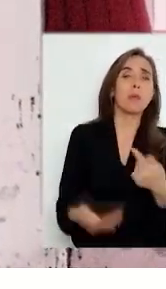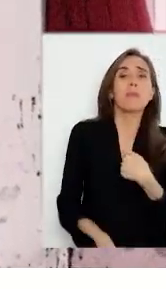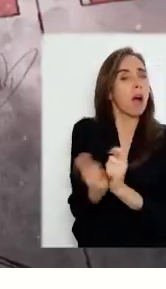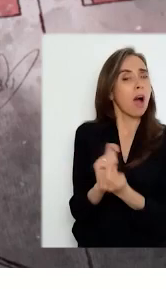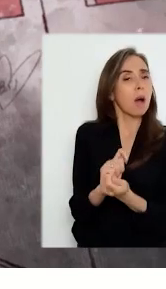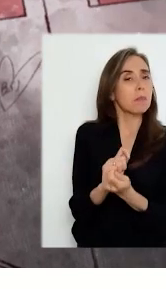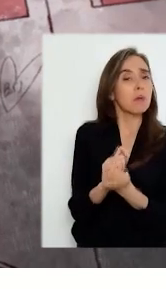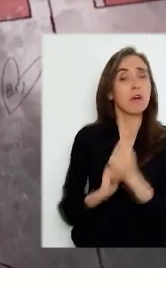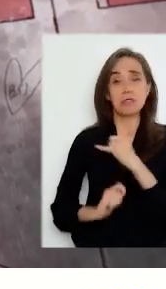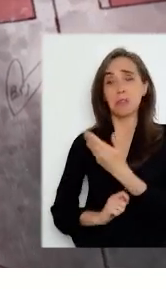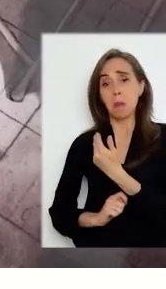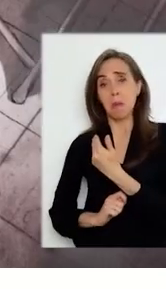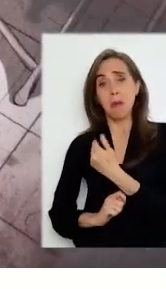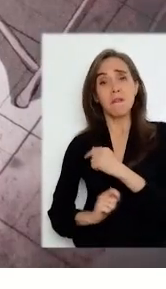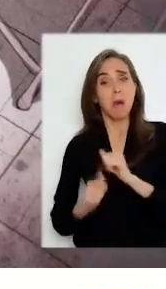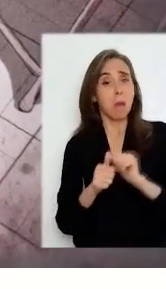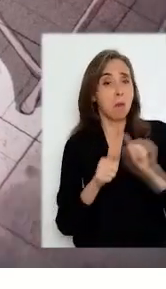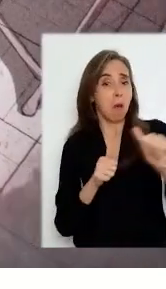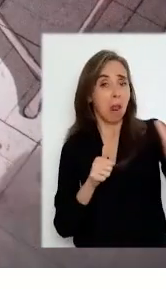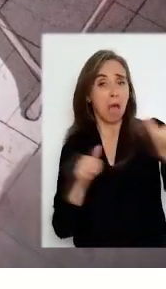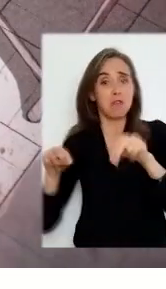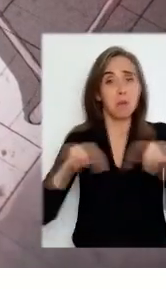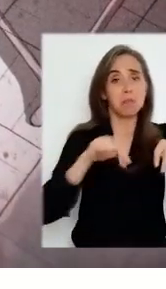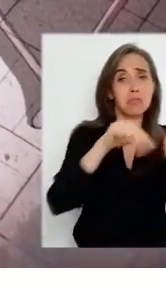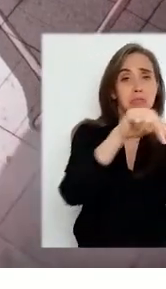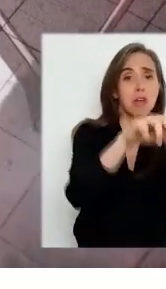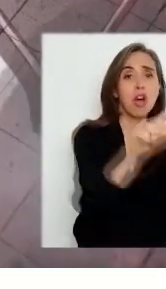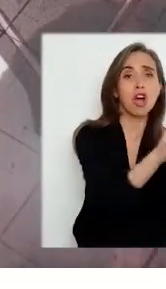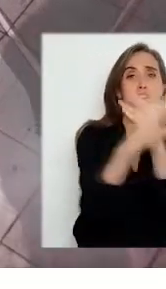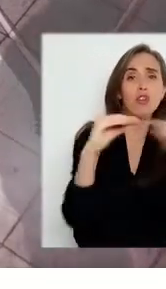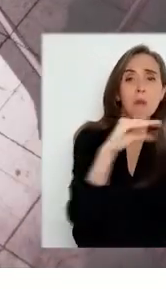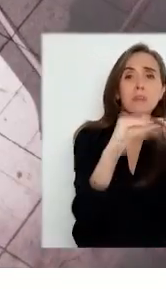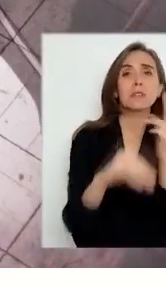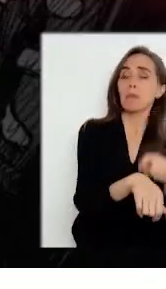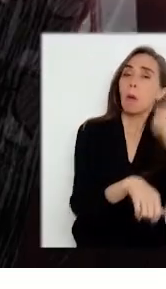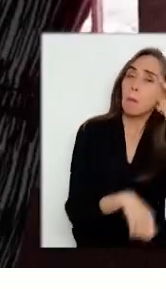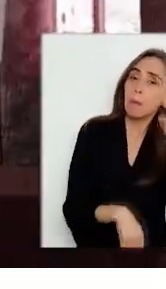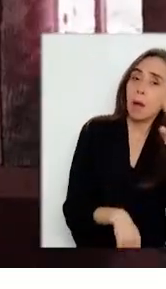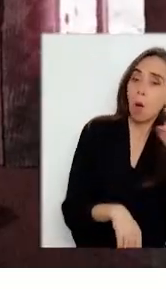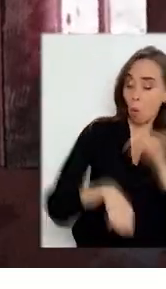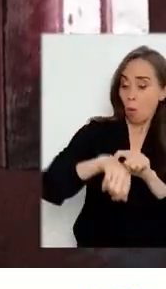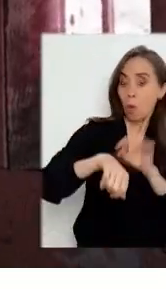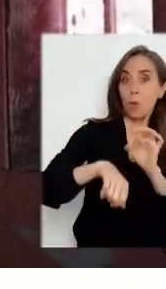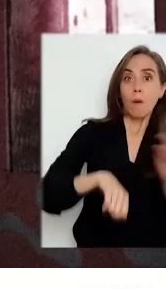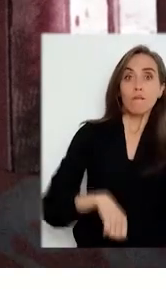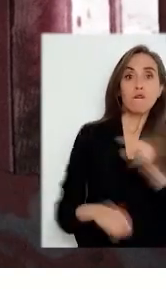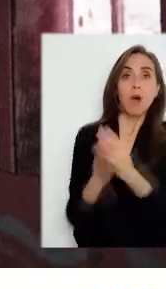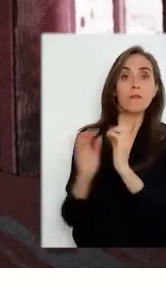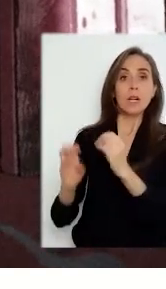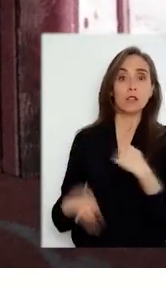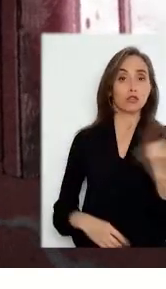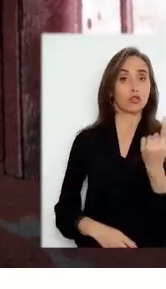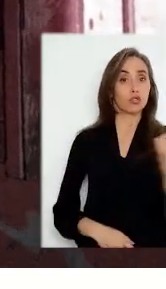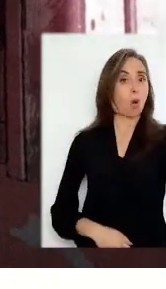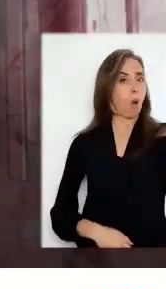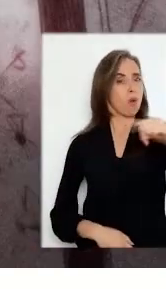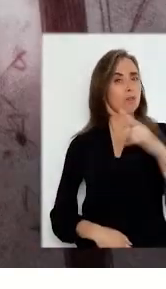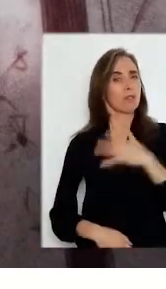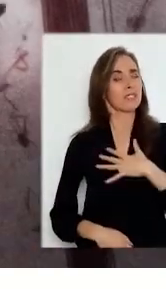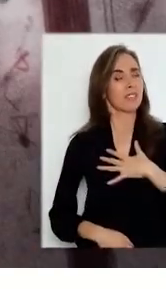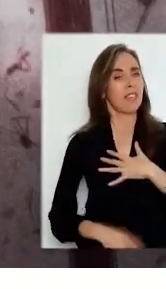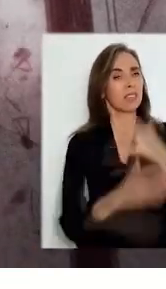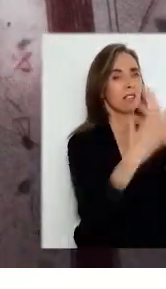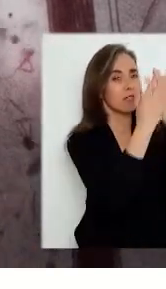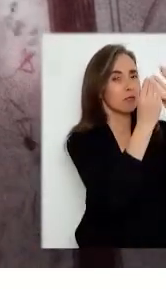el recreo algo cambió. Fuimos a un lugar alejado a conversar y fumar. Cuando había que volver a clases, no volví solo.